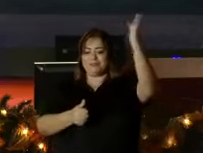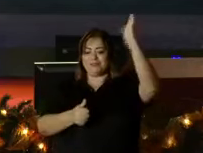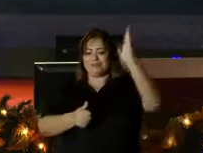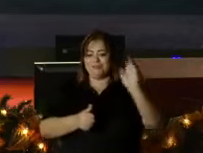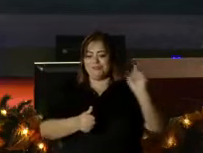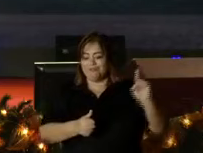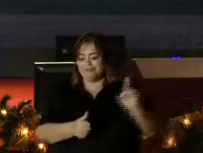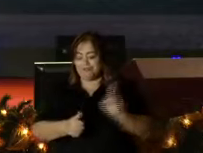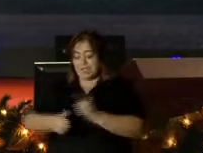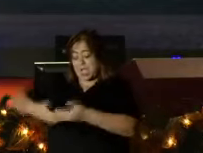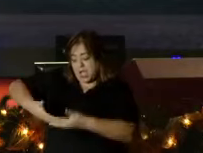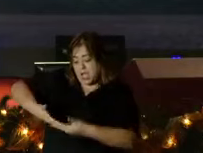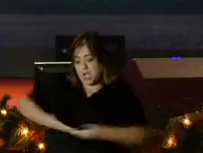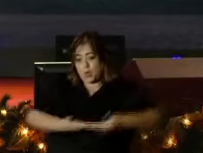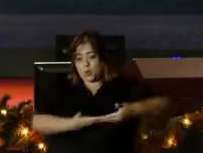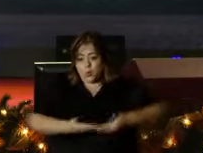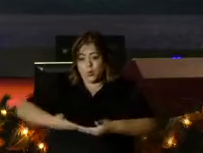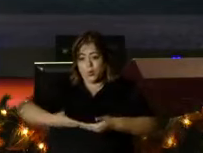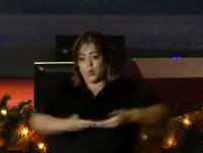envuelto en pañales,